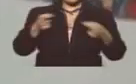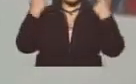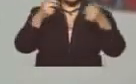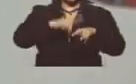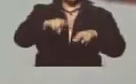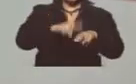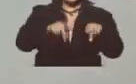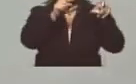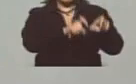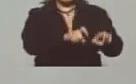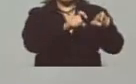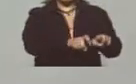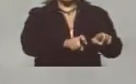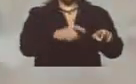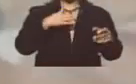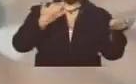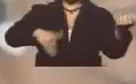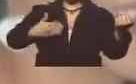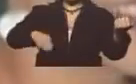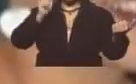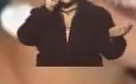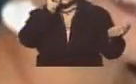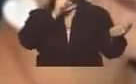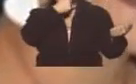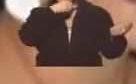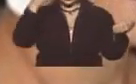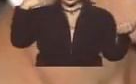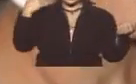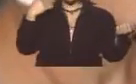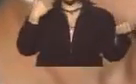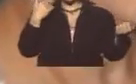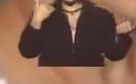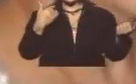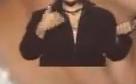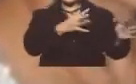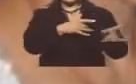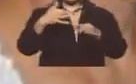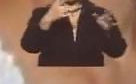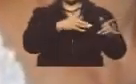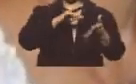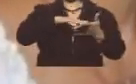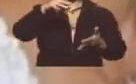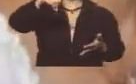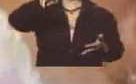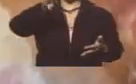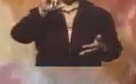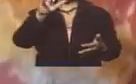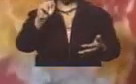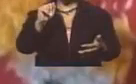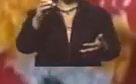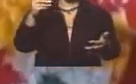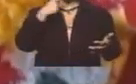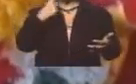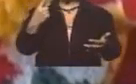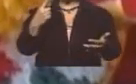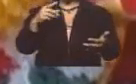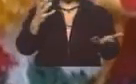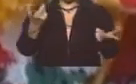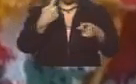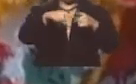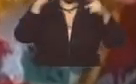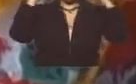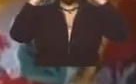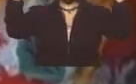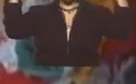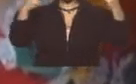niños, a las niñas, de que conozcan un Gualberto Ibarreto, de que conozcan un poco más a un Mario Díaz, por ejemplo, del Tuy, y